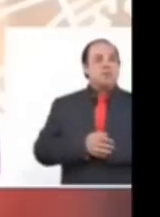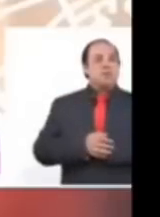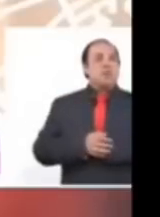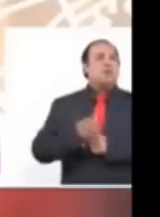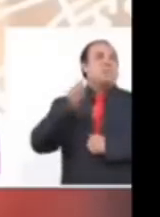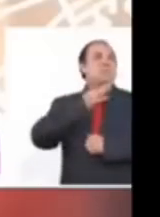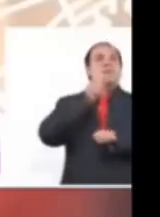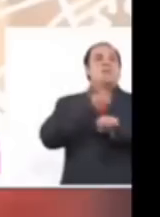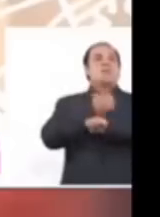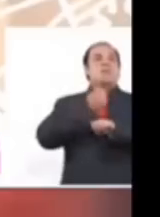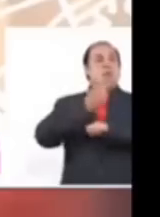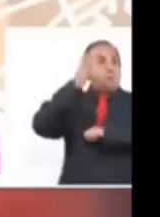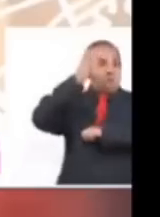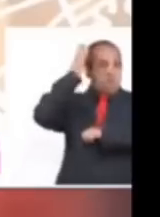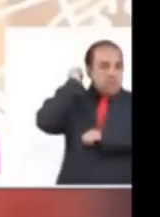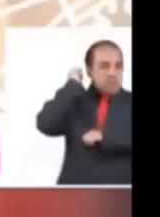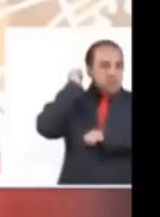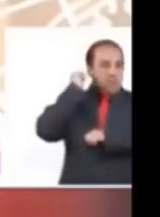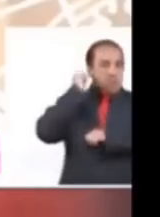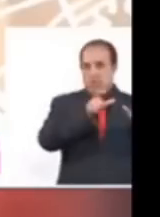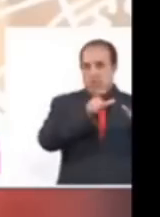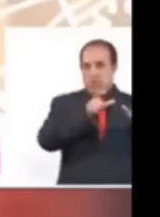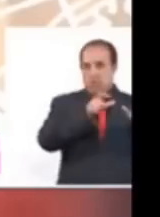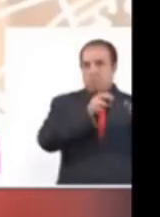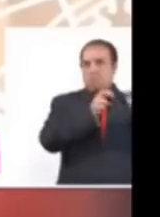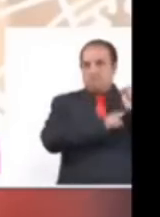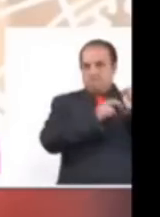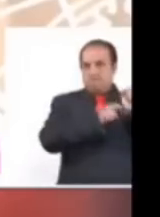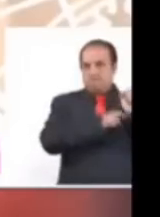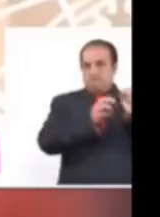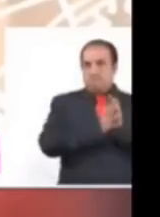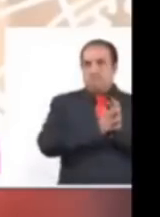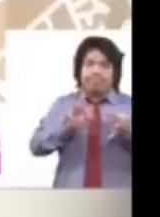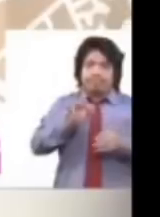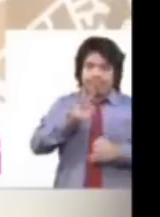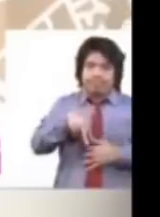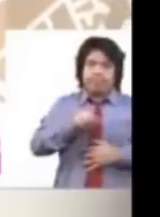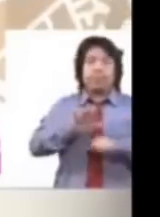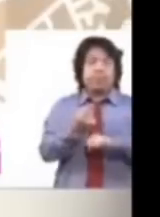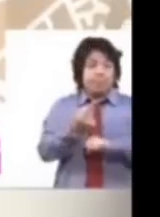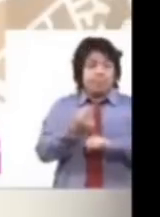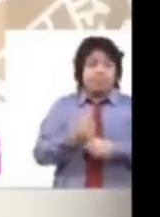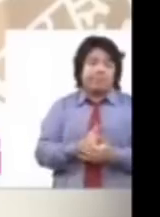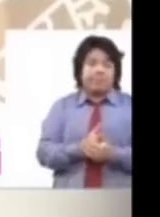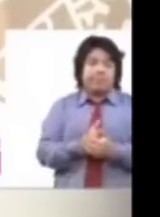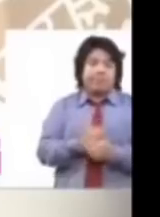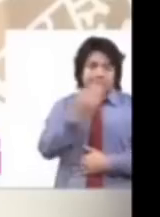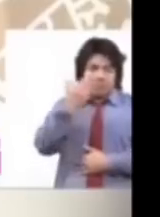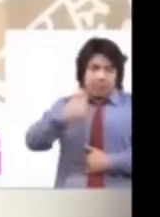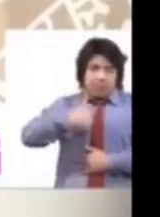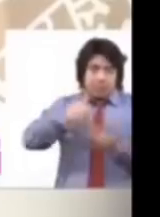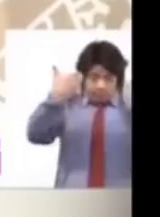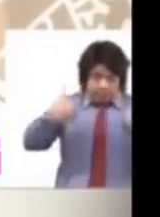del estado de Morelos está encubriendo y tratando de tapar un feminicidio. Porque como